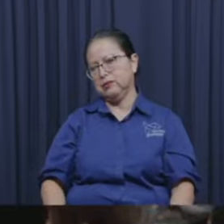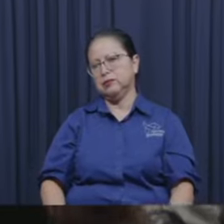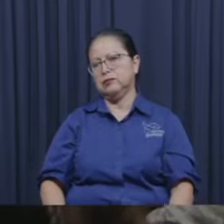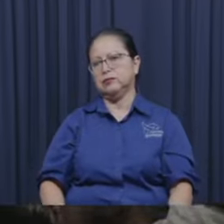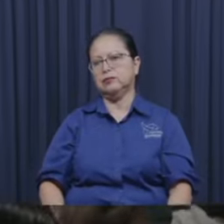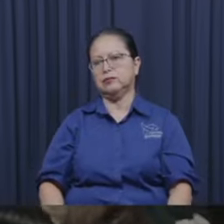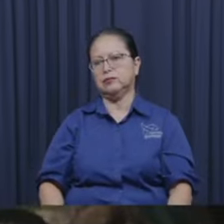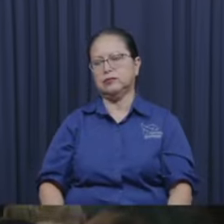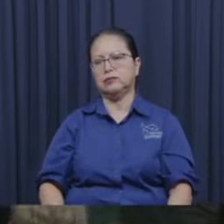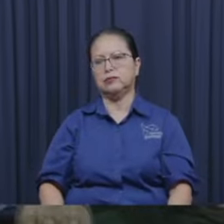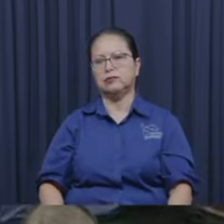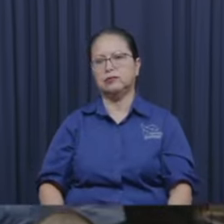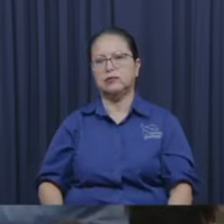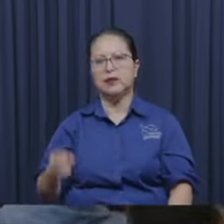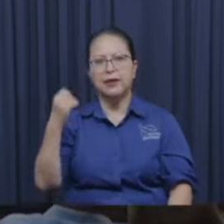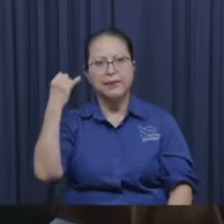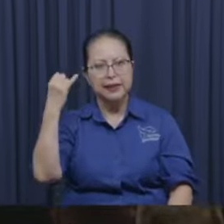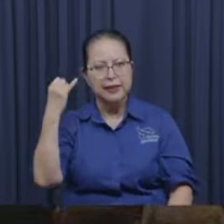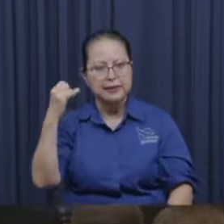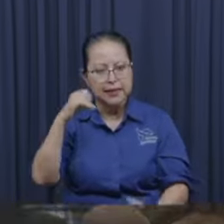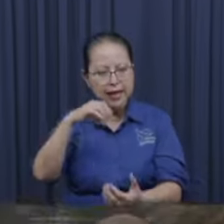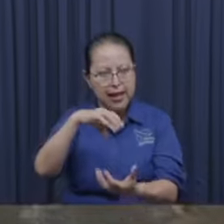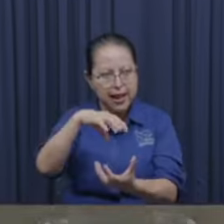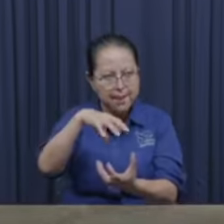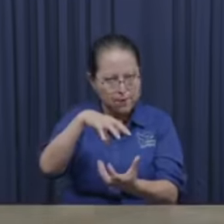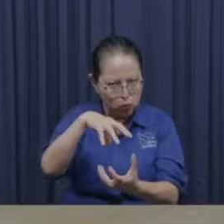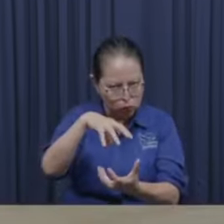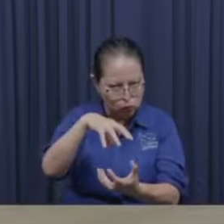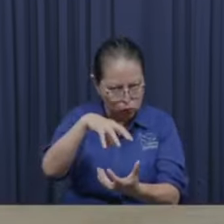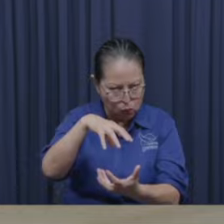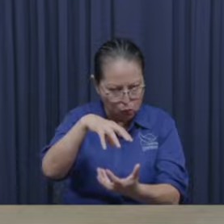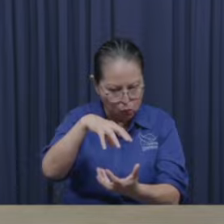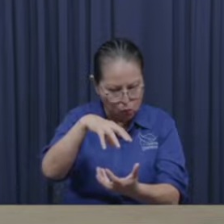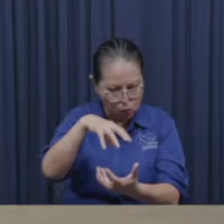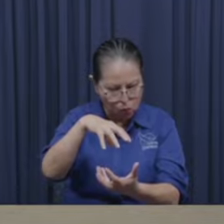no Imagínese cómo está ahorita mire